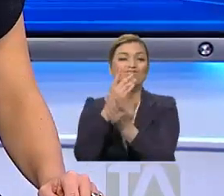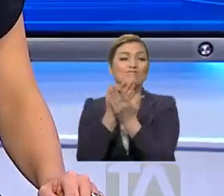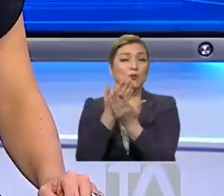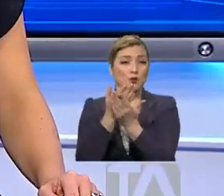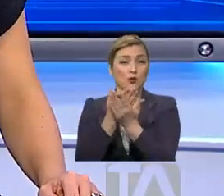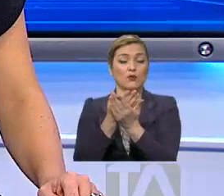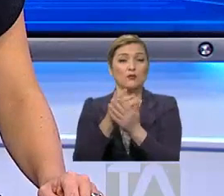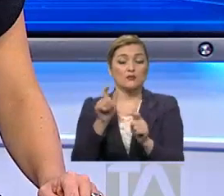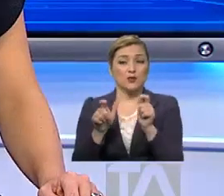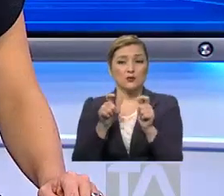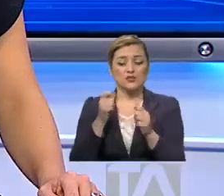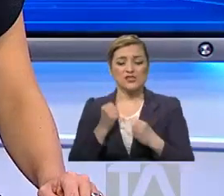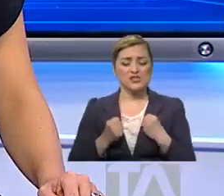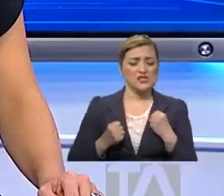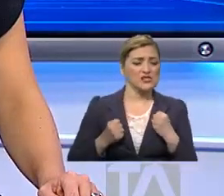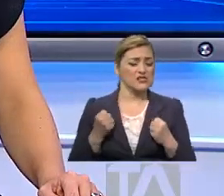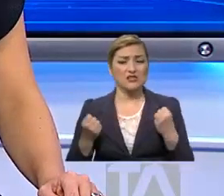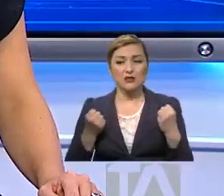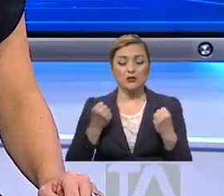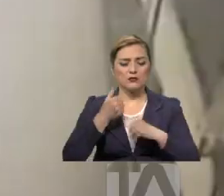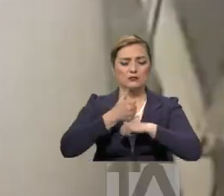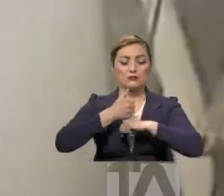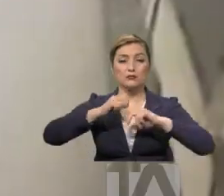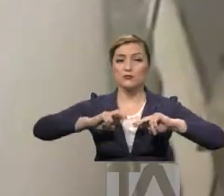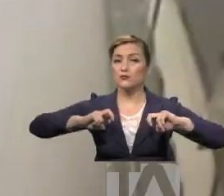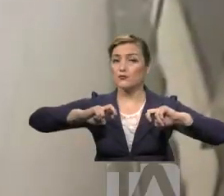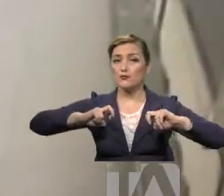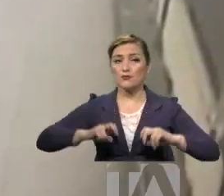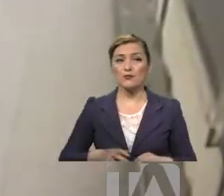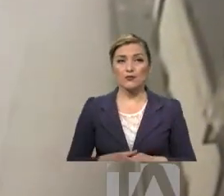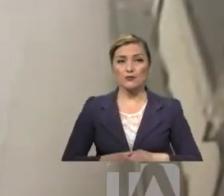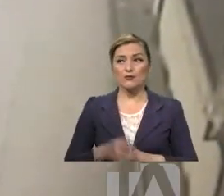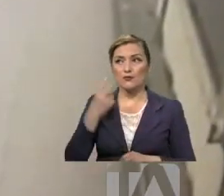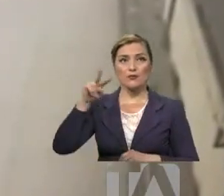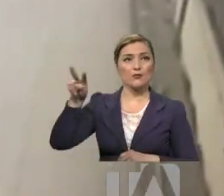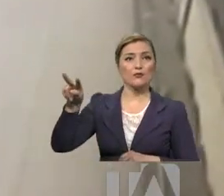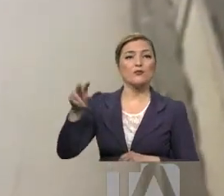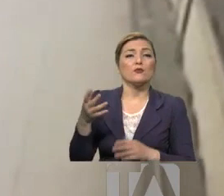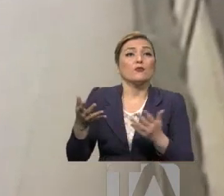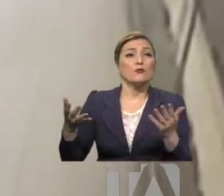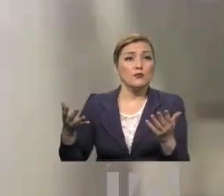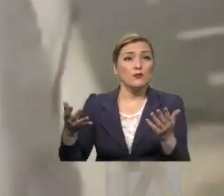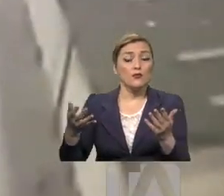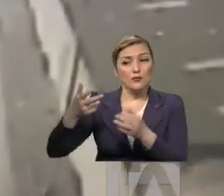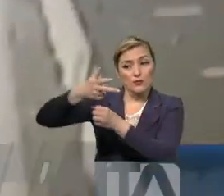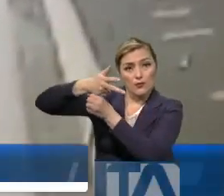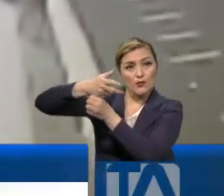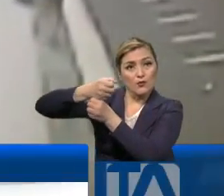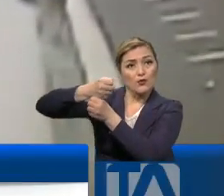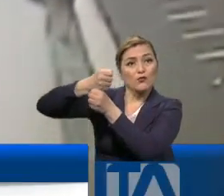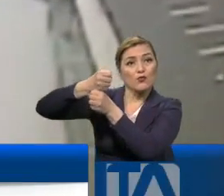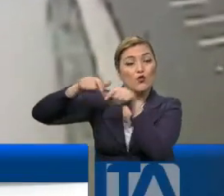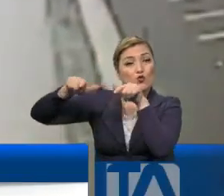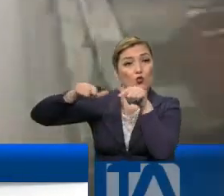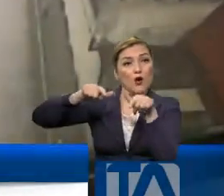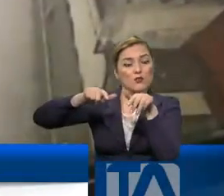y consternación. Las autoridades están investigando. Estas imágenes pertenecen a una de las cámaras de seguridad del lugar